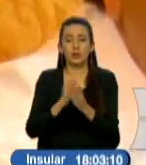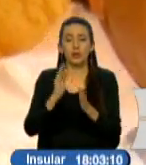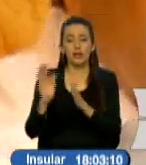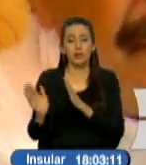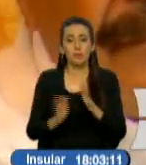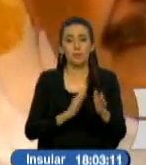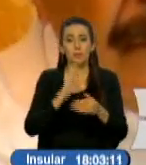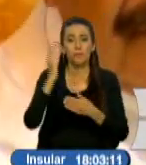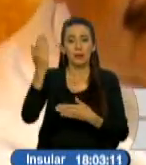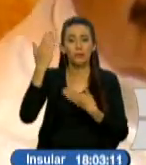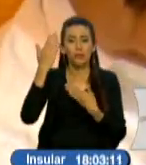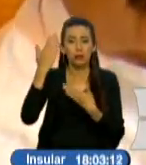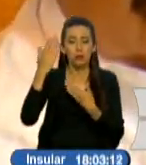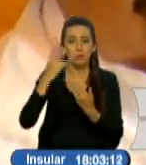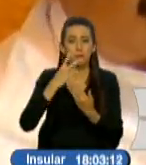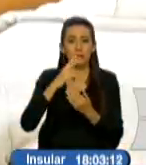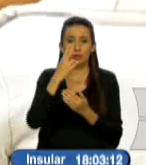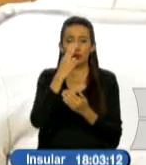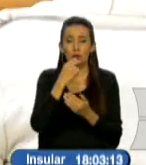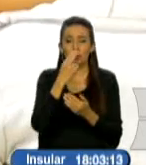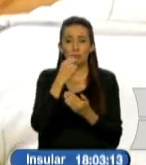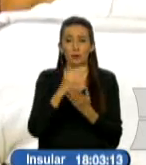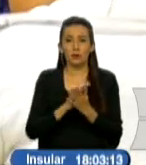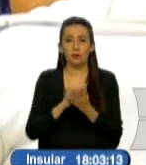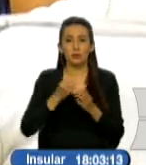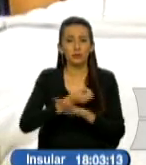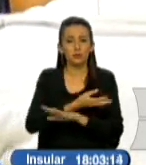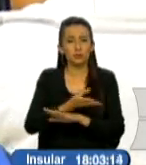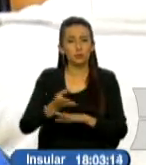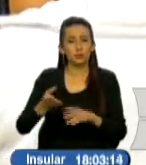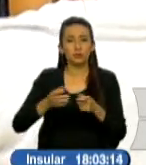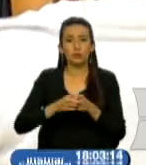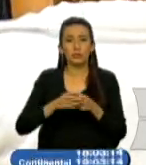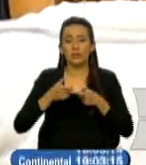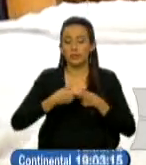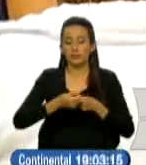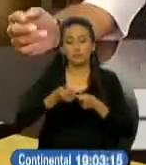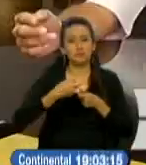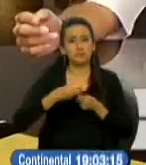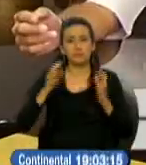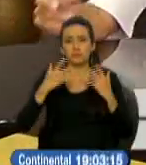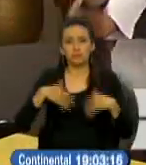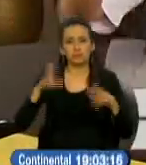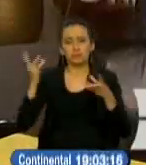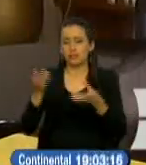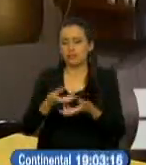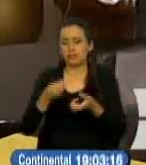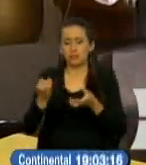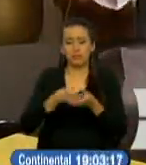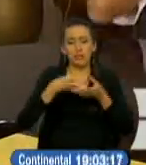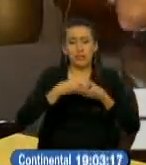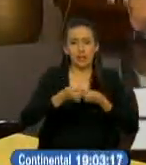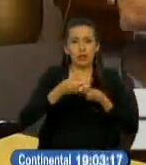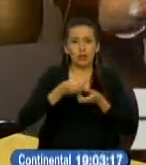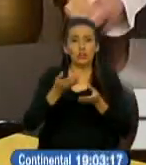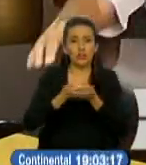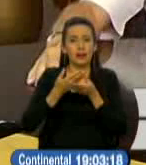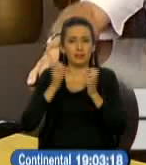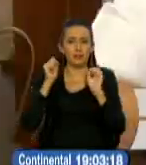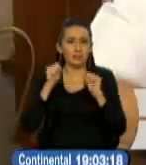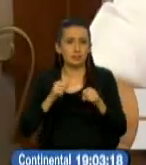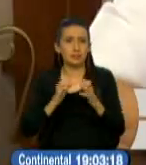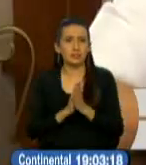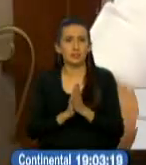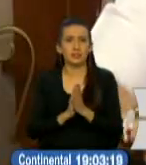político del alcalde de Guayaquil, Jaime Nebot, que sugiere un recuento aleatorio de actas. El doctor Javier Zabalaegas analiza el